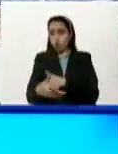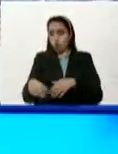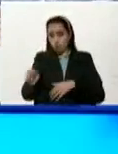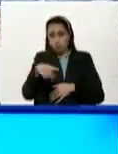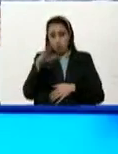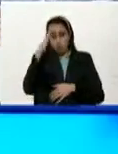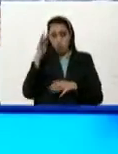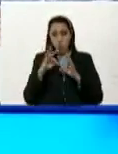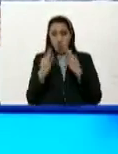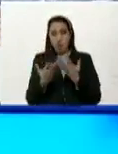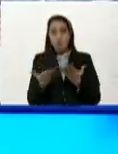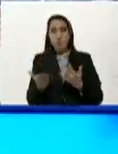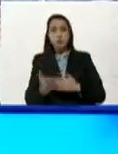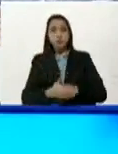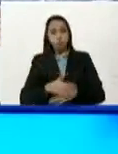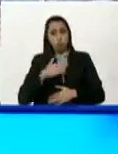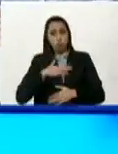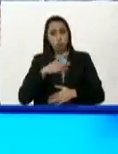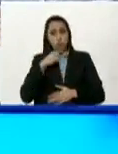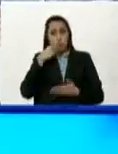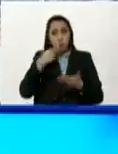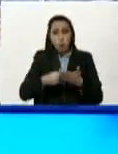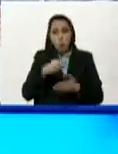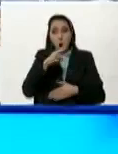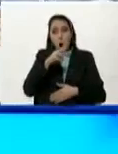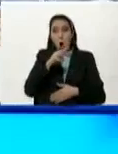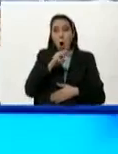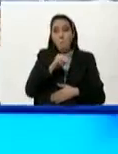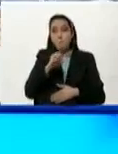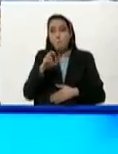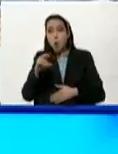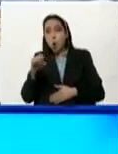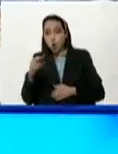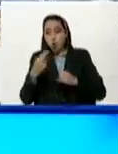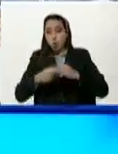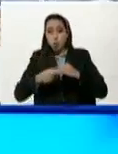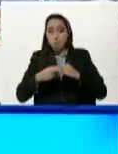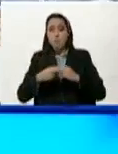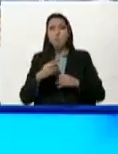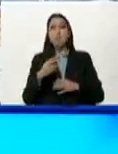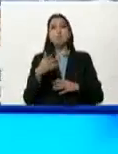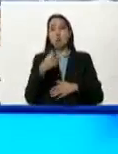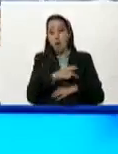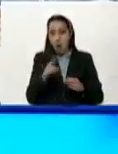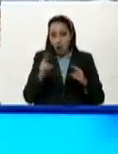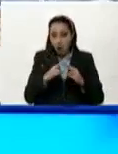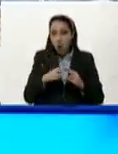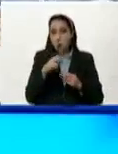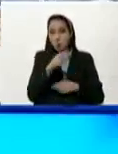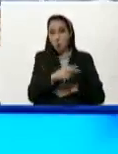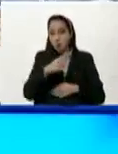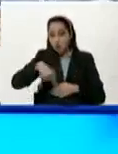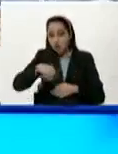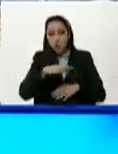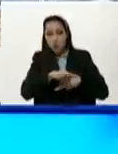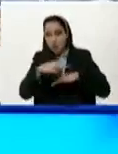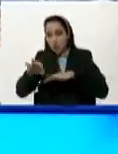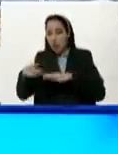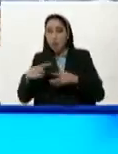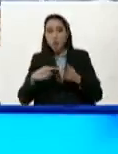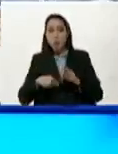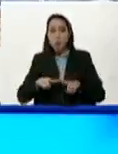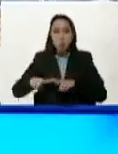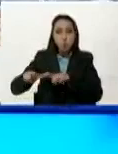tachirenses mi apellido moros viene de allí a pacho viejo capacho nuevo